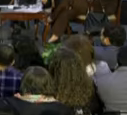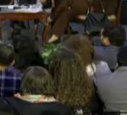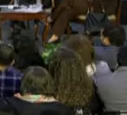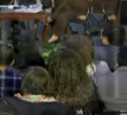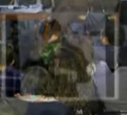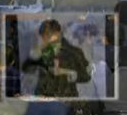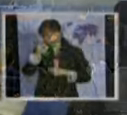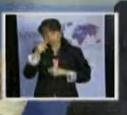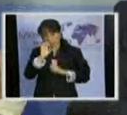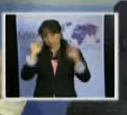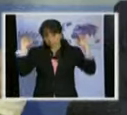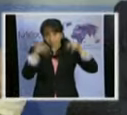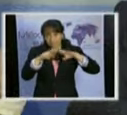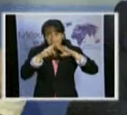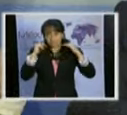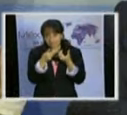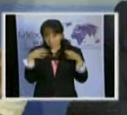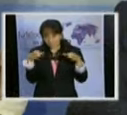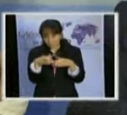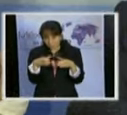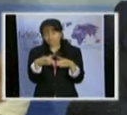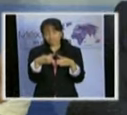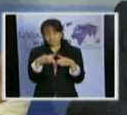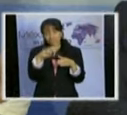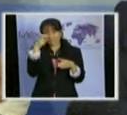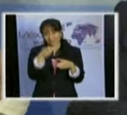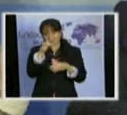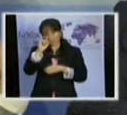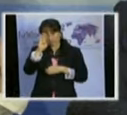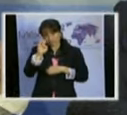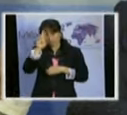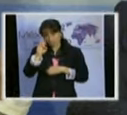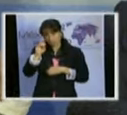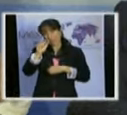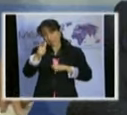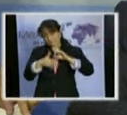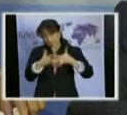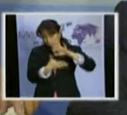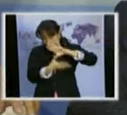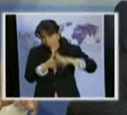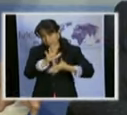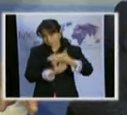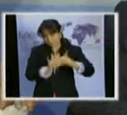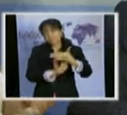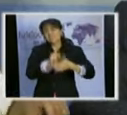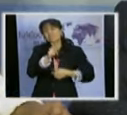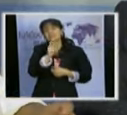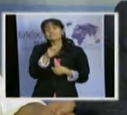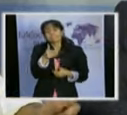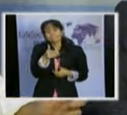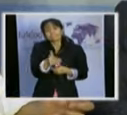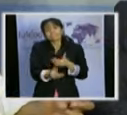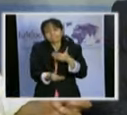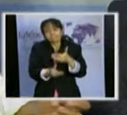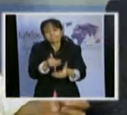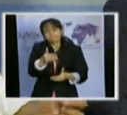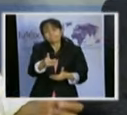Iberoamericana está en el inicio de una nueva etapa, buscando su espacio y contribución